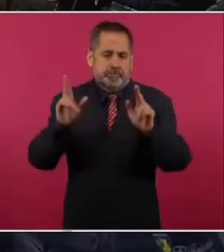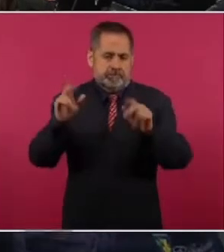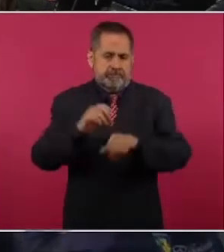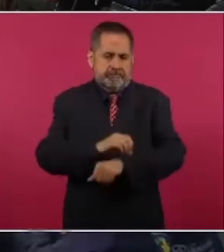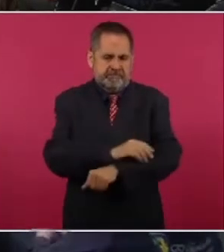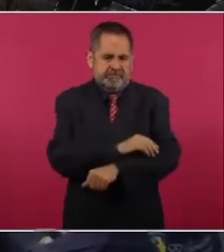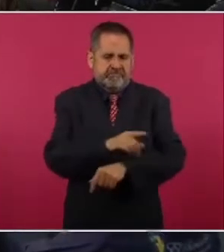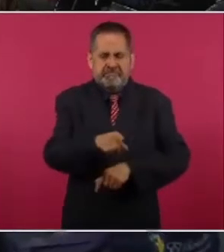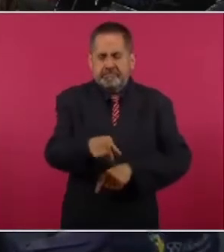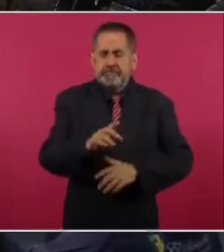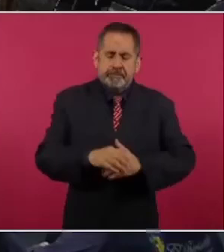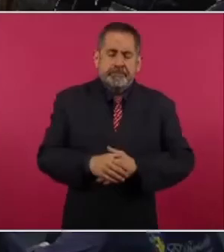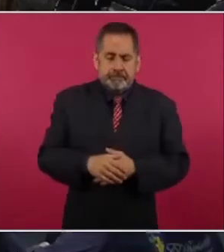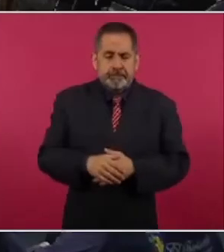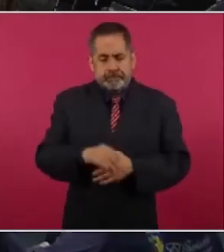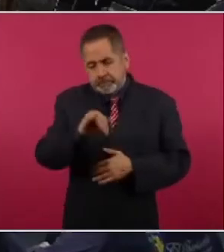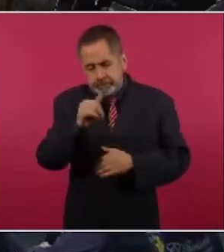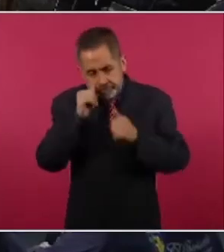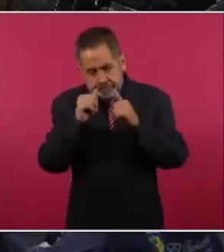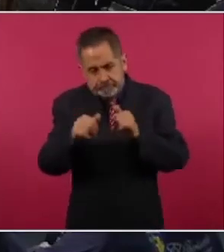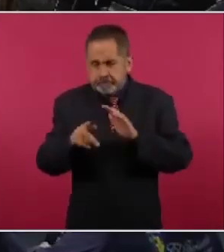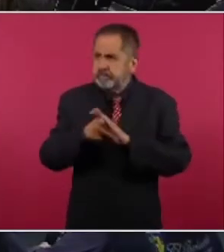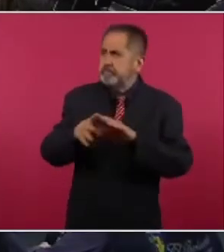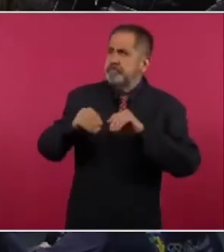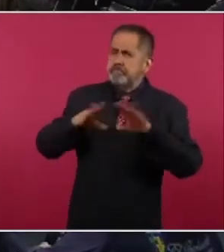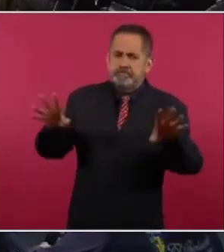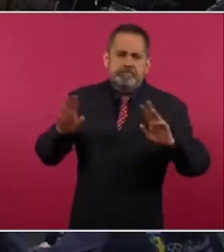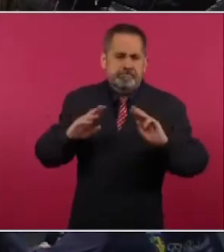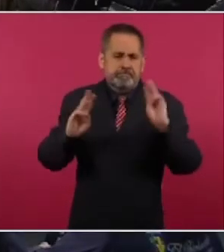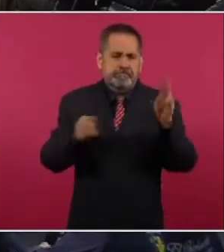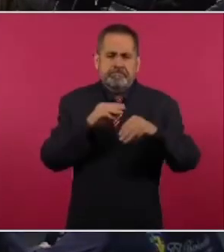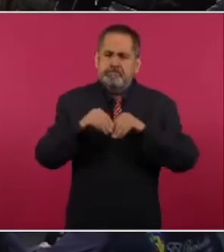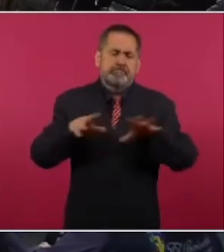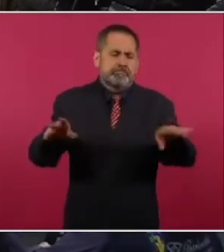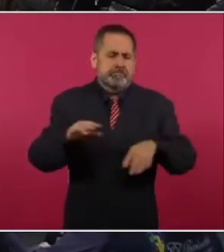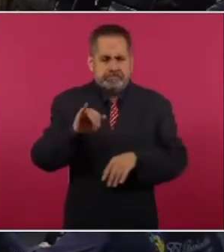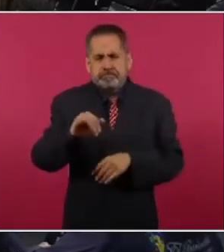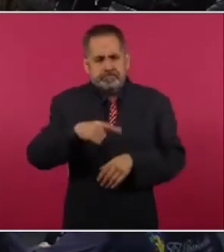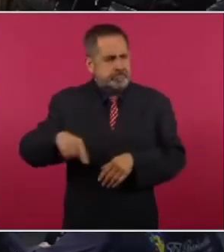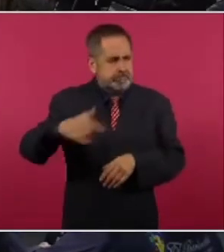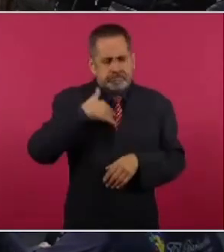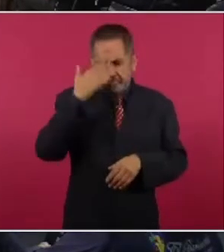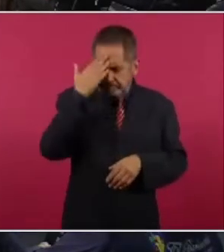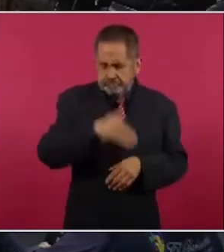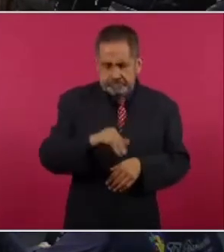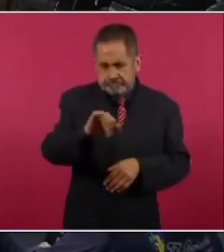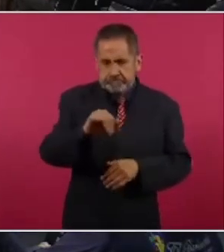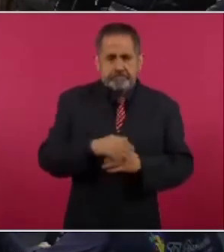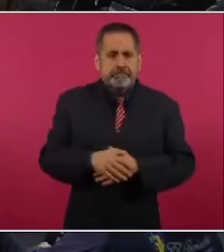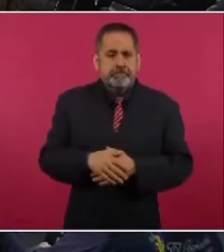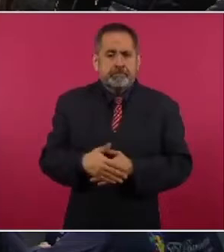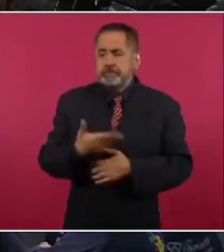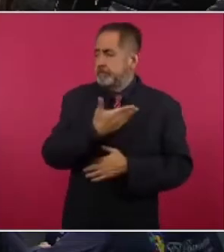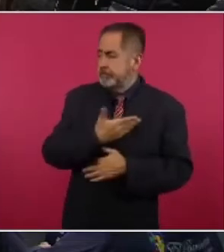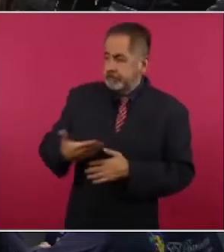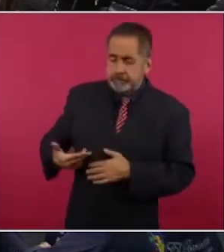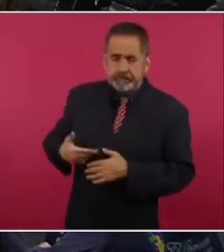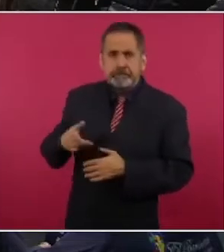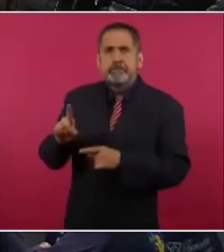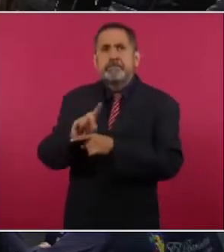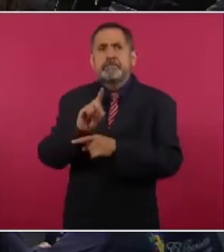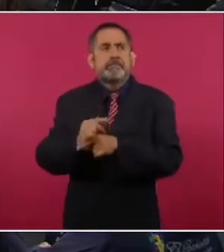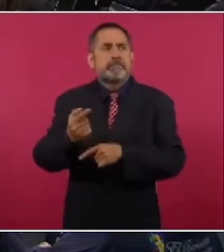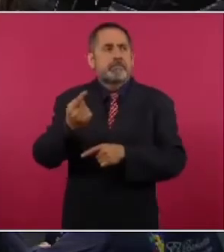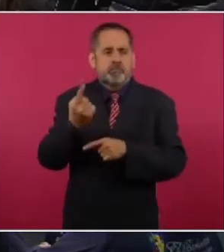pues ubicado esto en la prensa en todo el país para que fuese esto el sábado. El señor presidente desde un